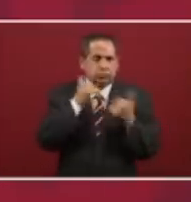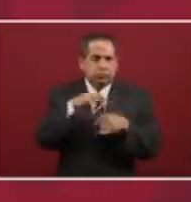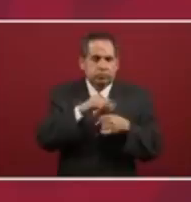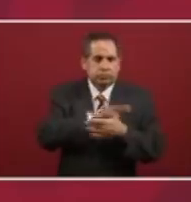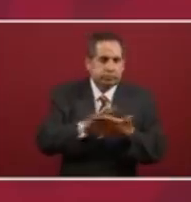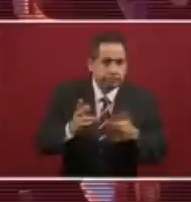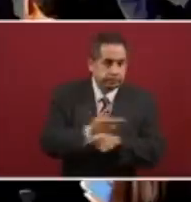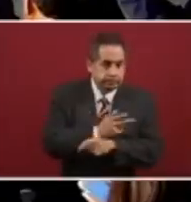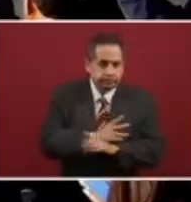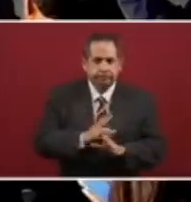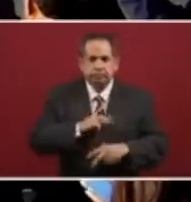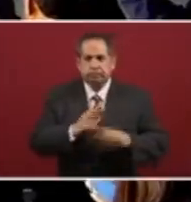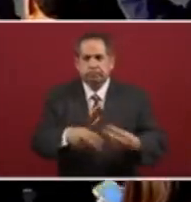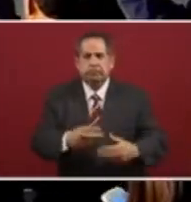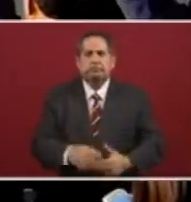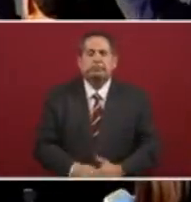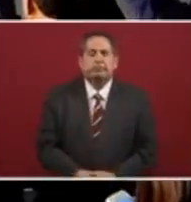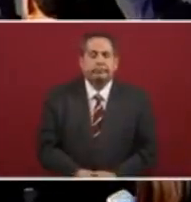elecciones